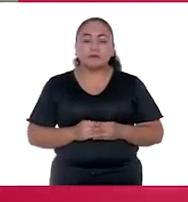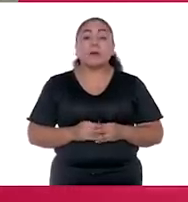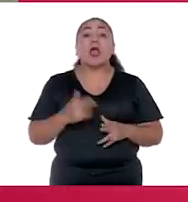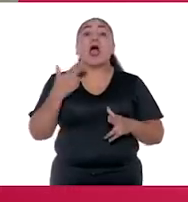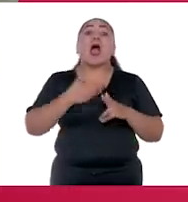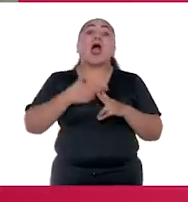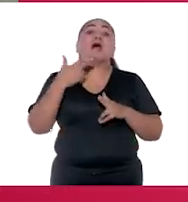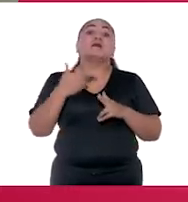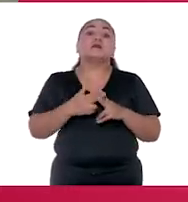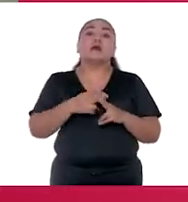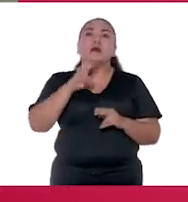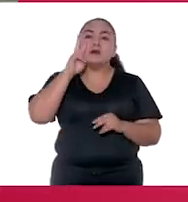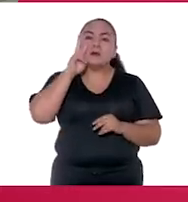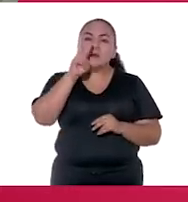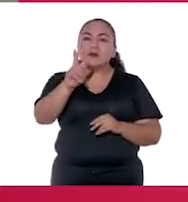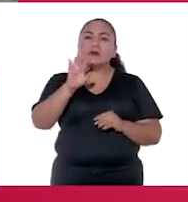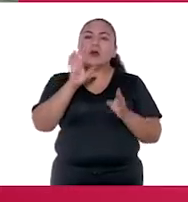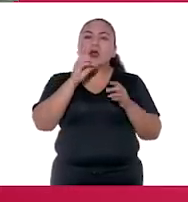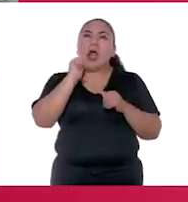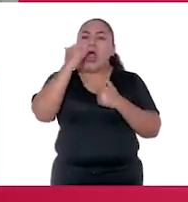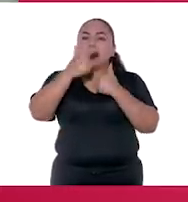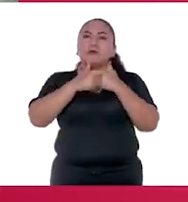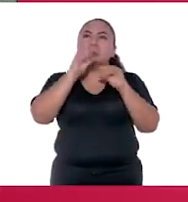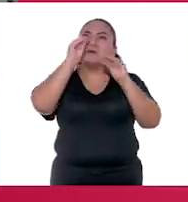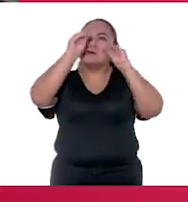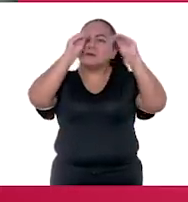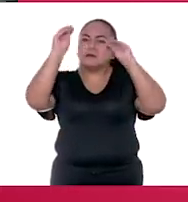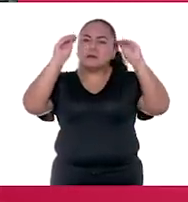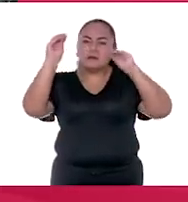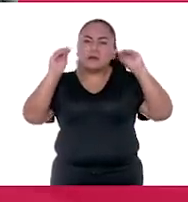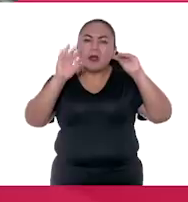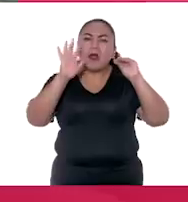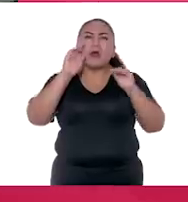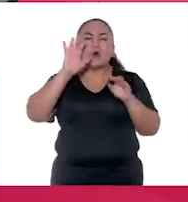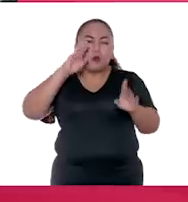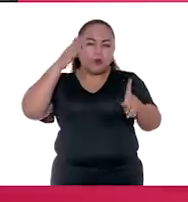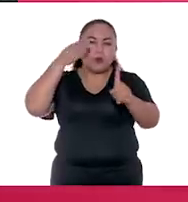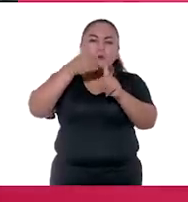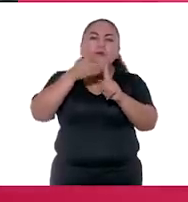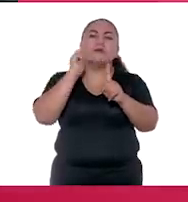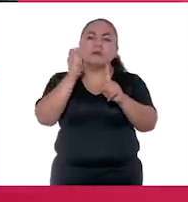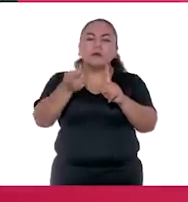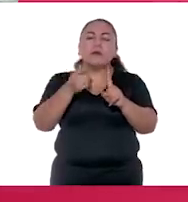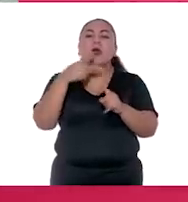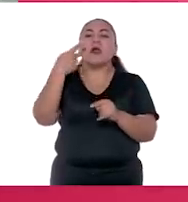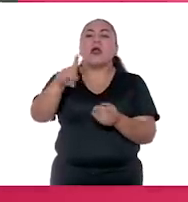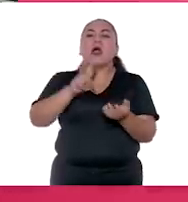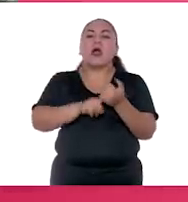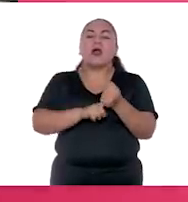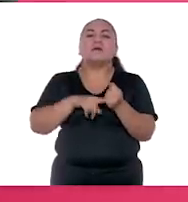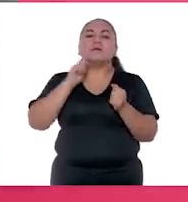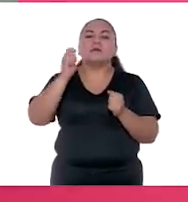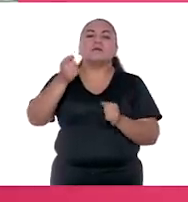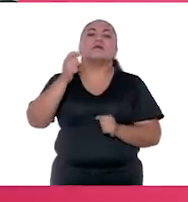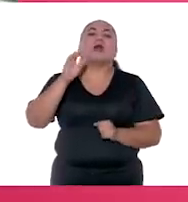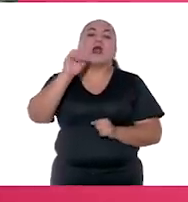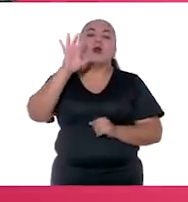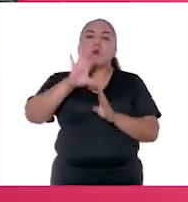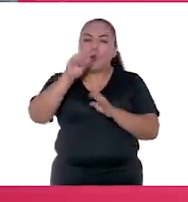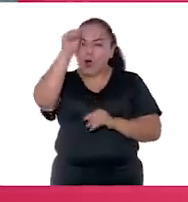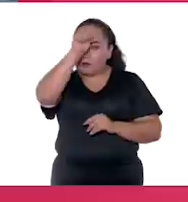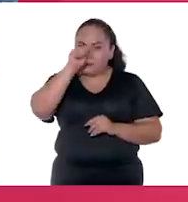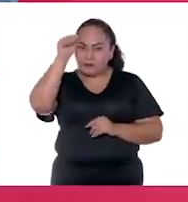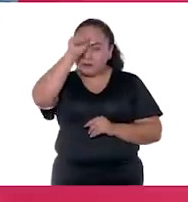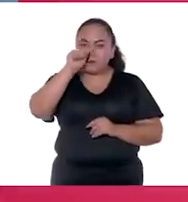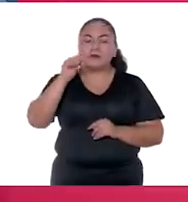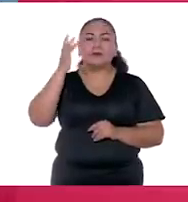Incluso se pueden ver elementos en la decoración que parecen estar centrados en el símbolo del apóstol Santiago, como la concha del peregrino,